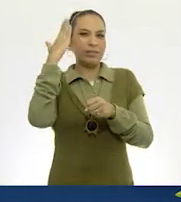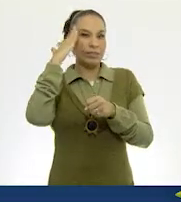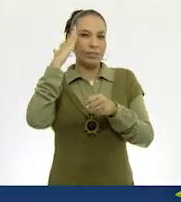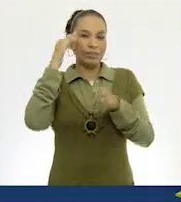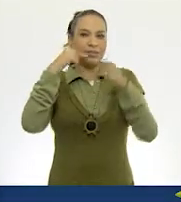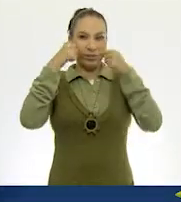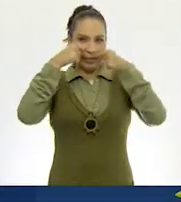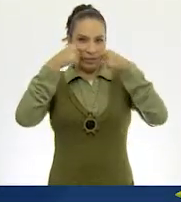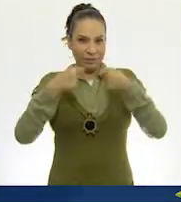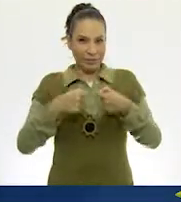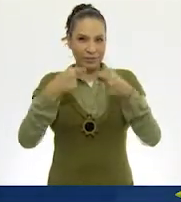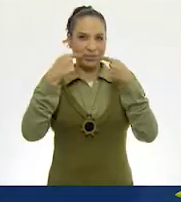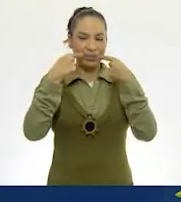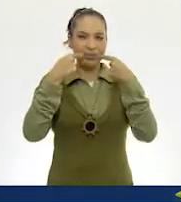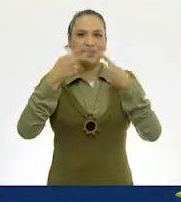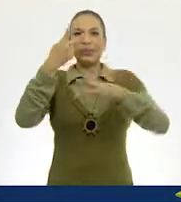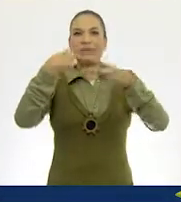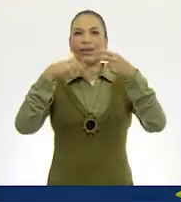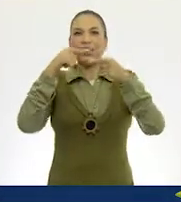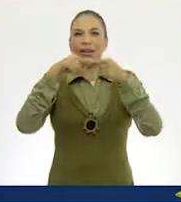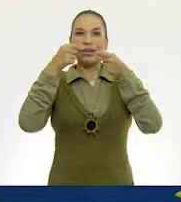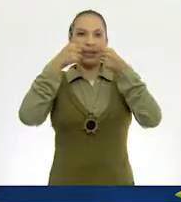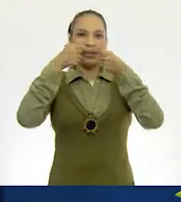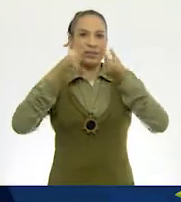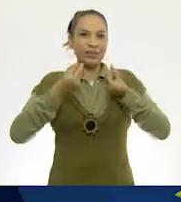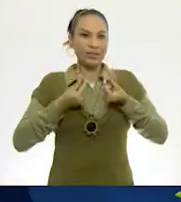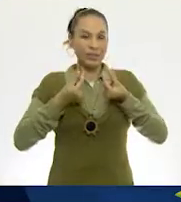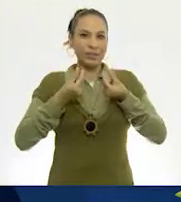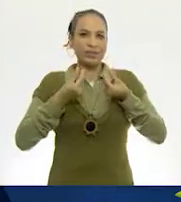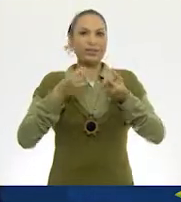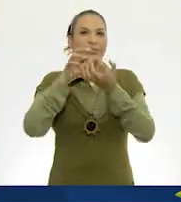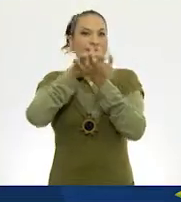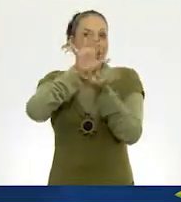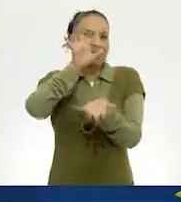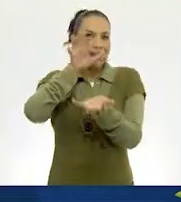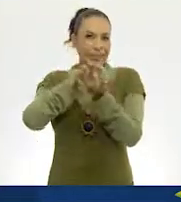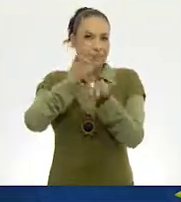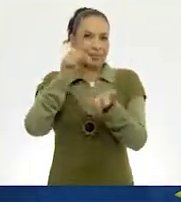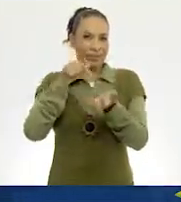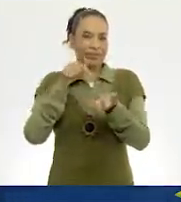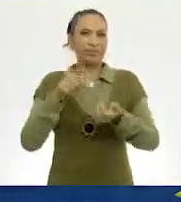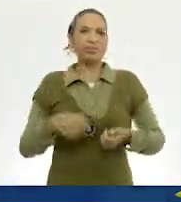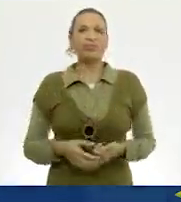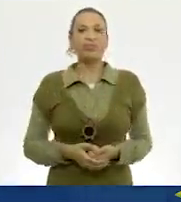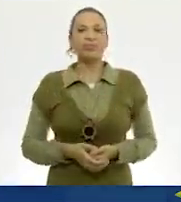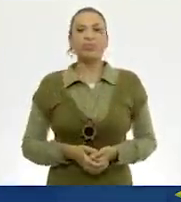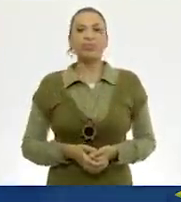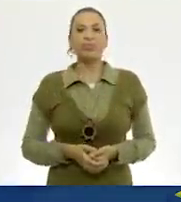enormes colmillos que sobresalían de su hocico como dagas.